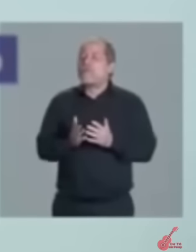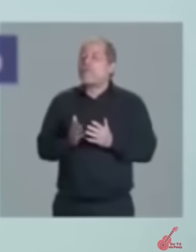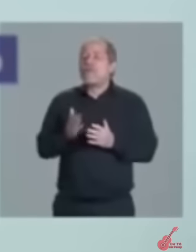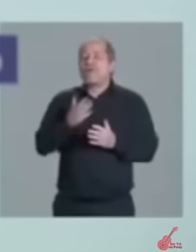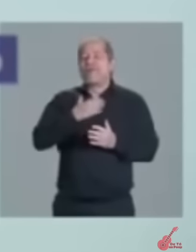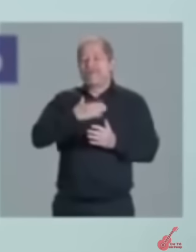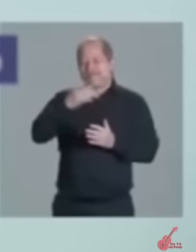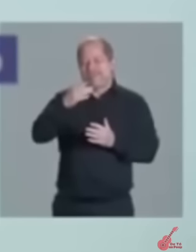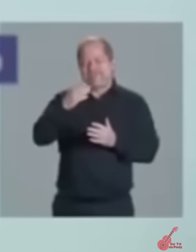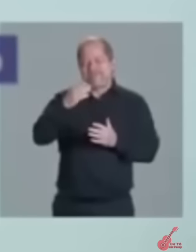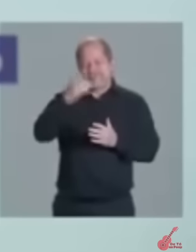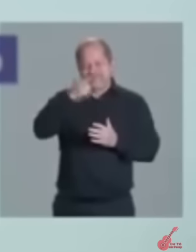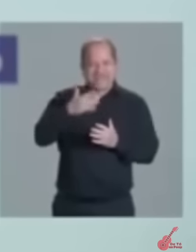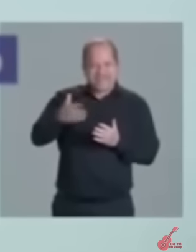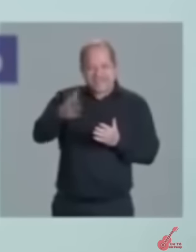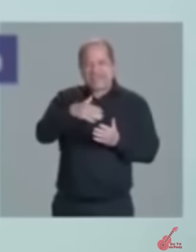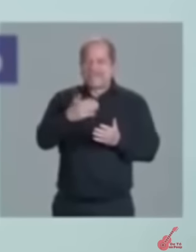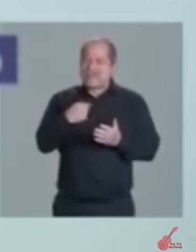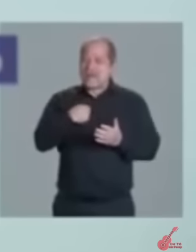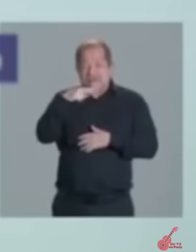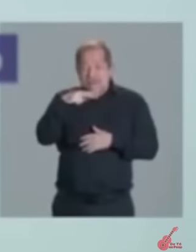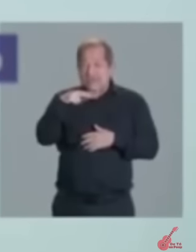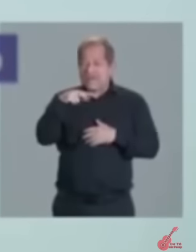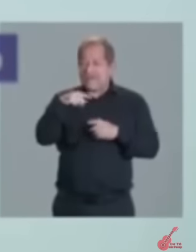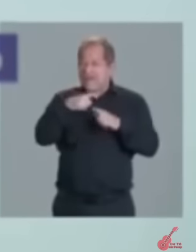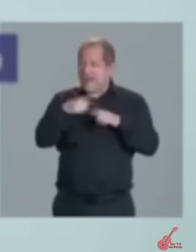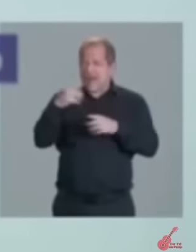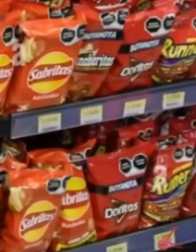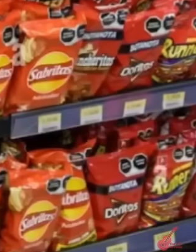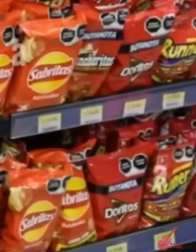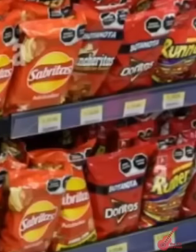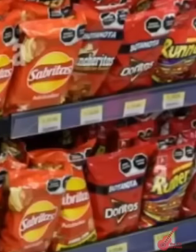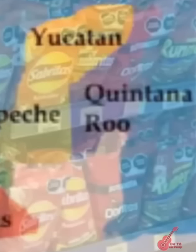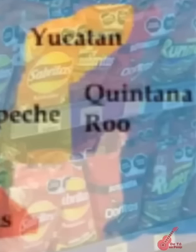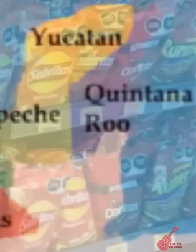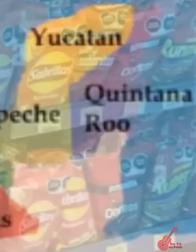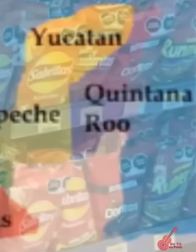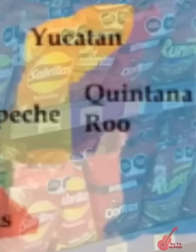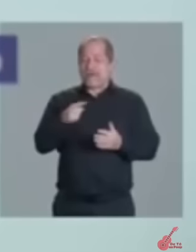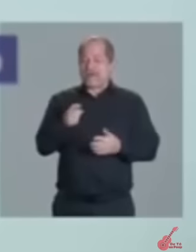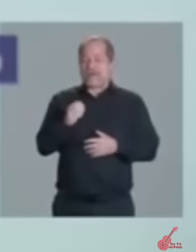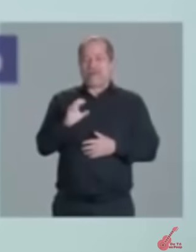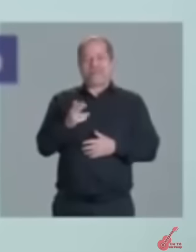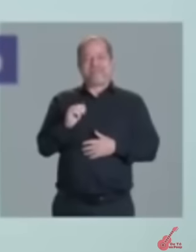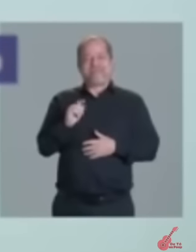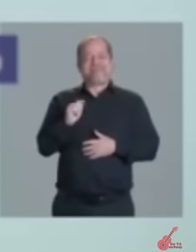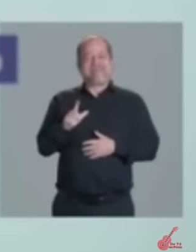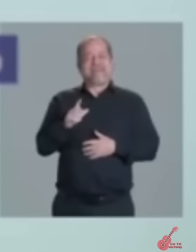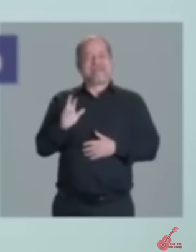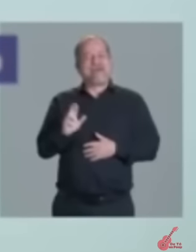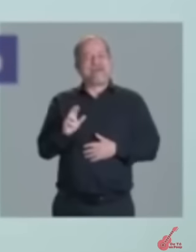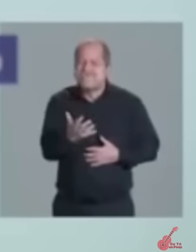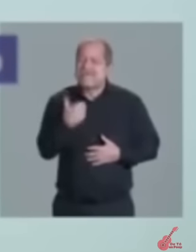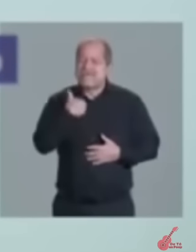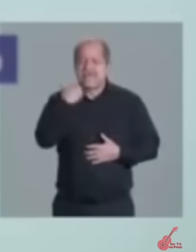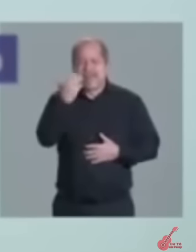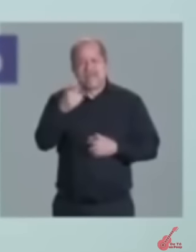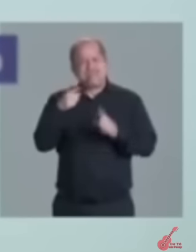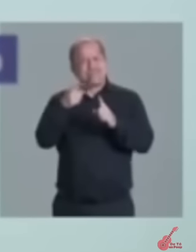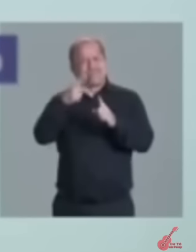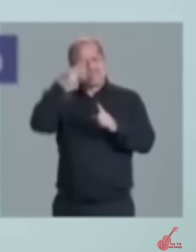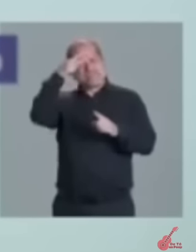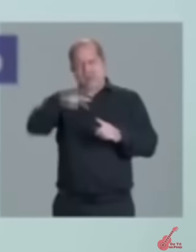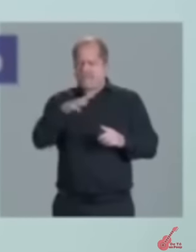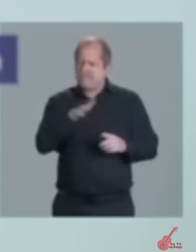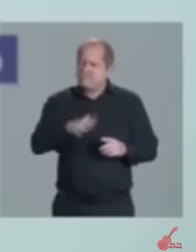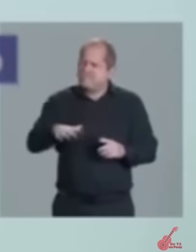Esta noche te quiero hablar desde lo más profundo de mi cutero. Quiero comer todas las papitas de México. Quiero construir un México hundido en